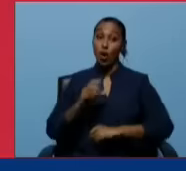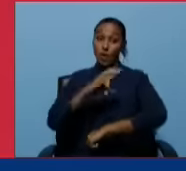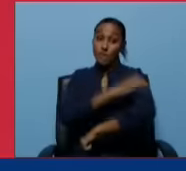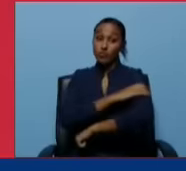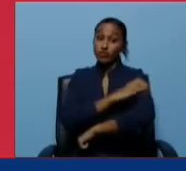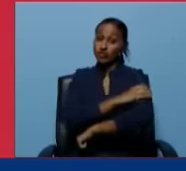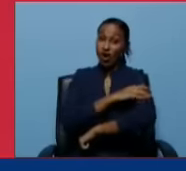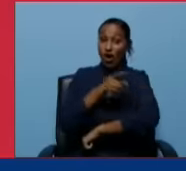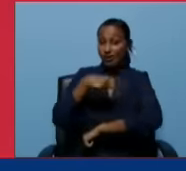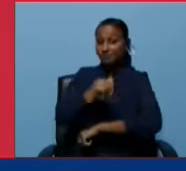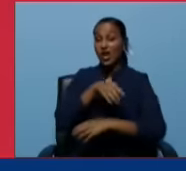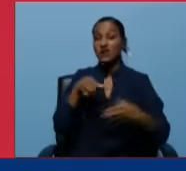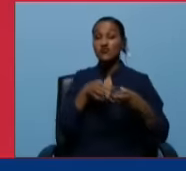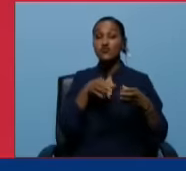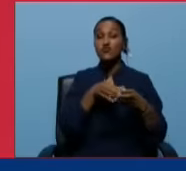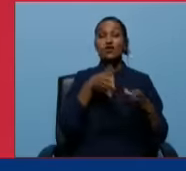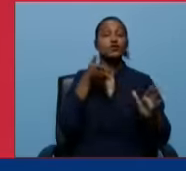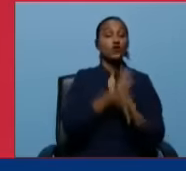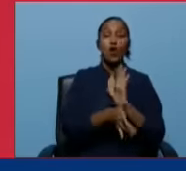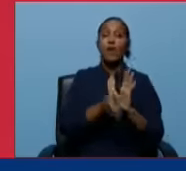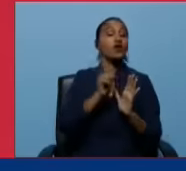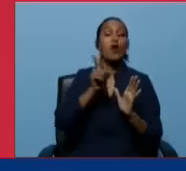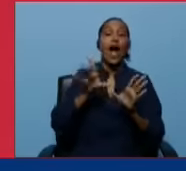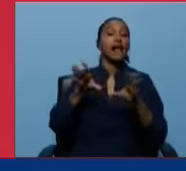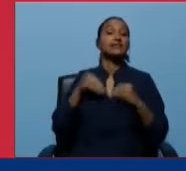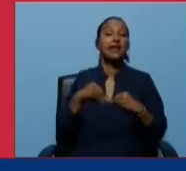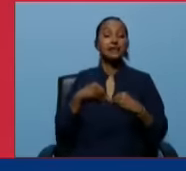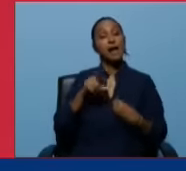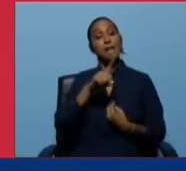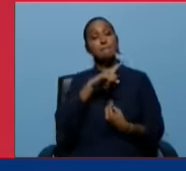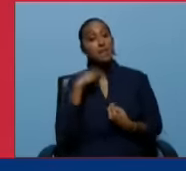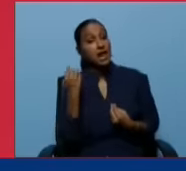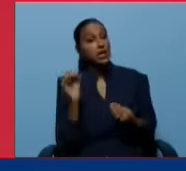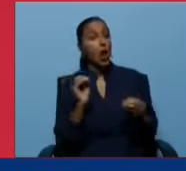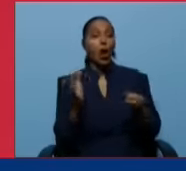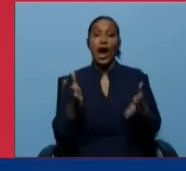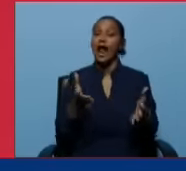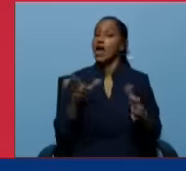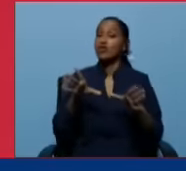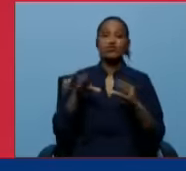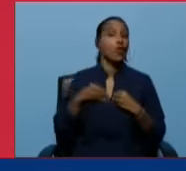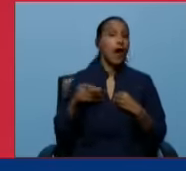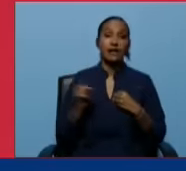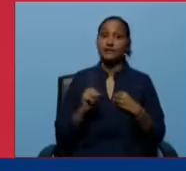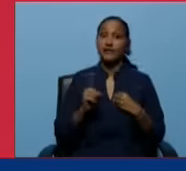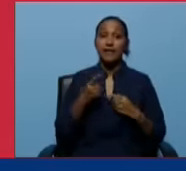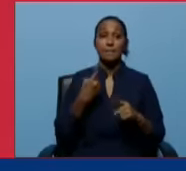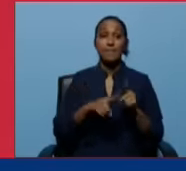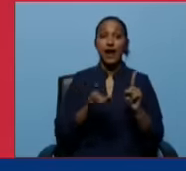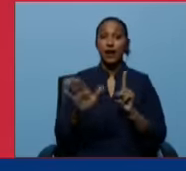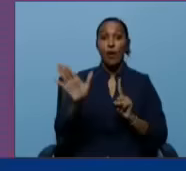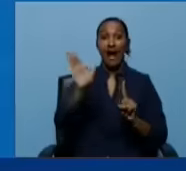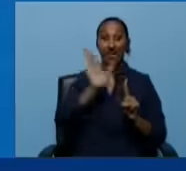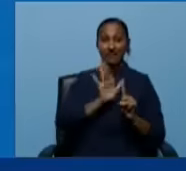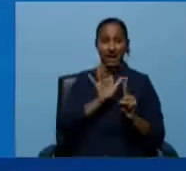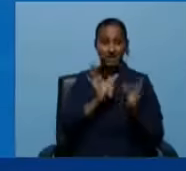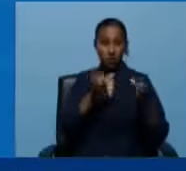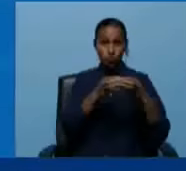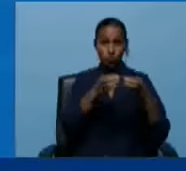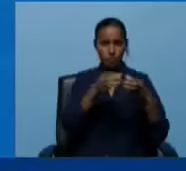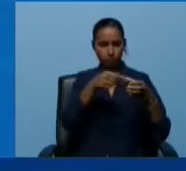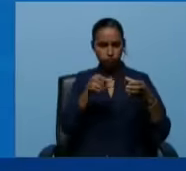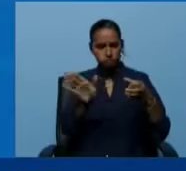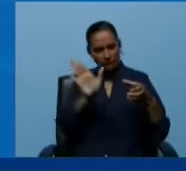y son muy malos perdedores. Pero si detrás tienen a un amo imperial que les da